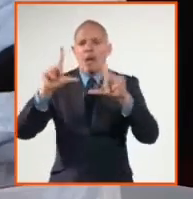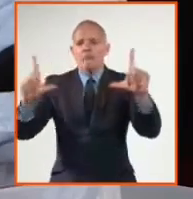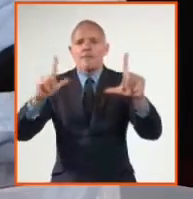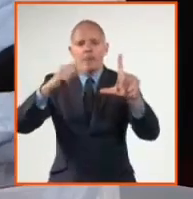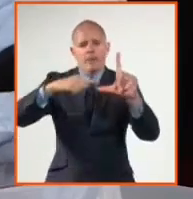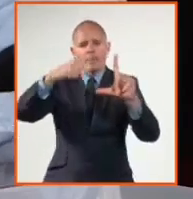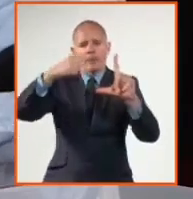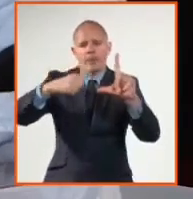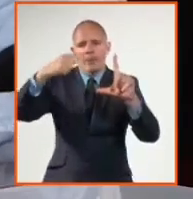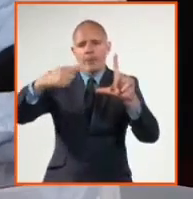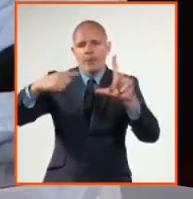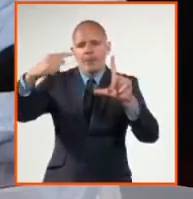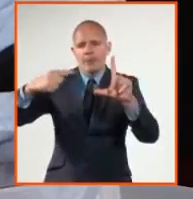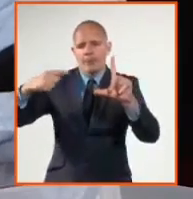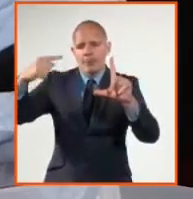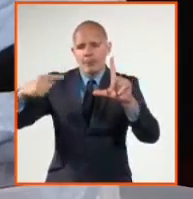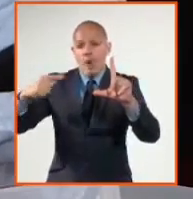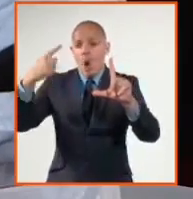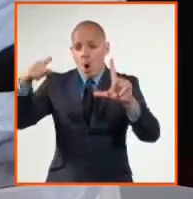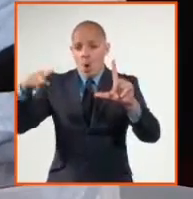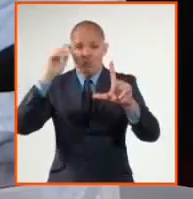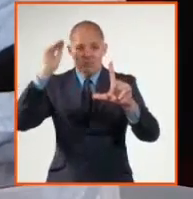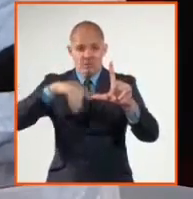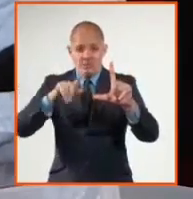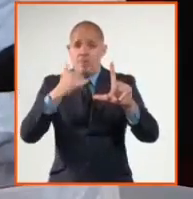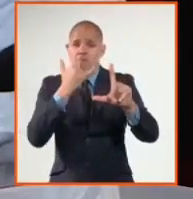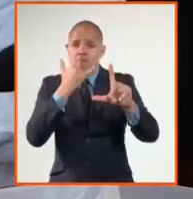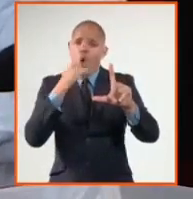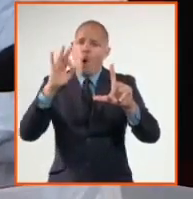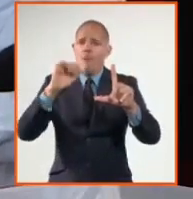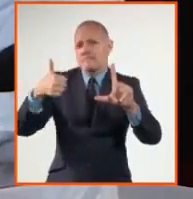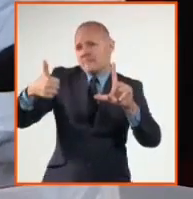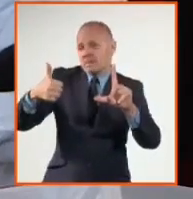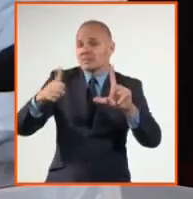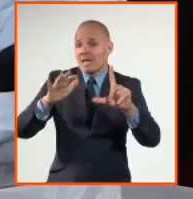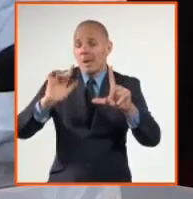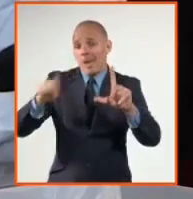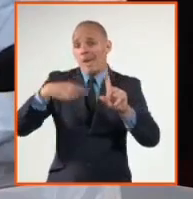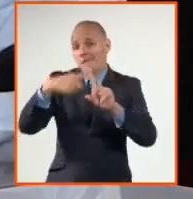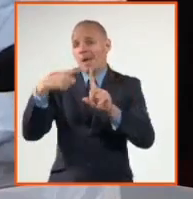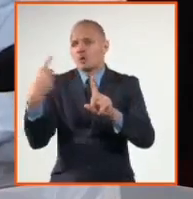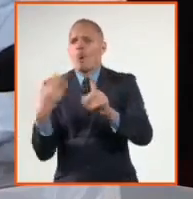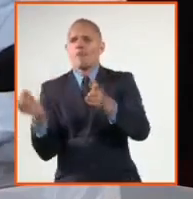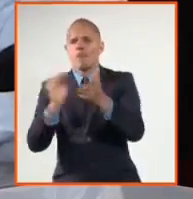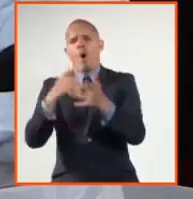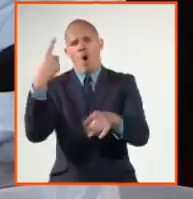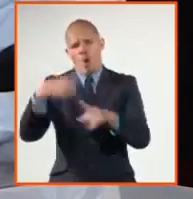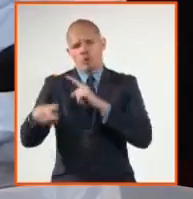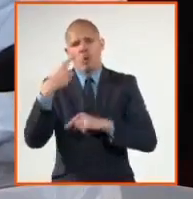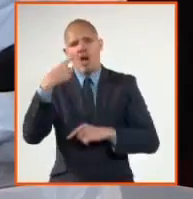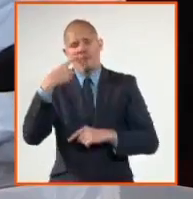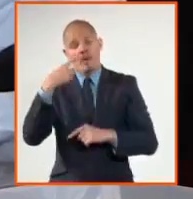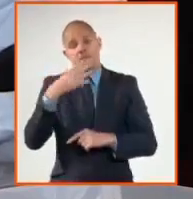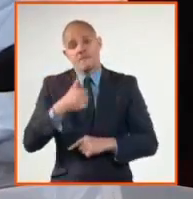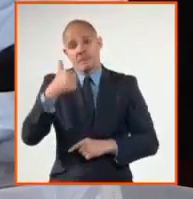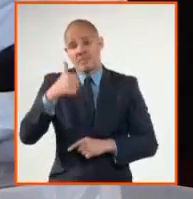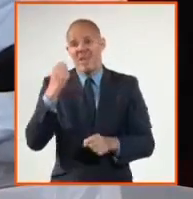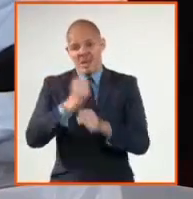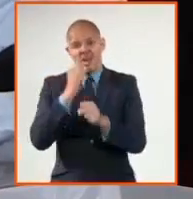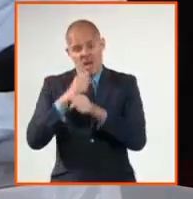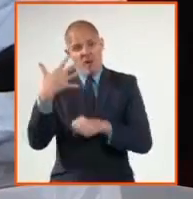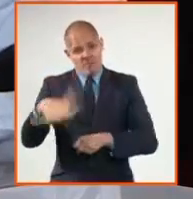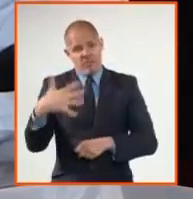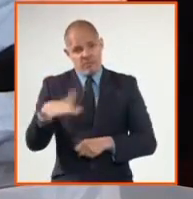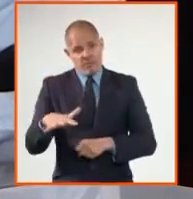contar equipos adicionales para y corroborando el comportamiento de la máquina en el equipamiento que tenemos nos queda trabajo nos queda trabajo